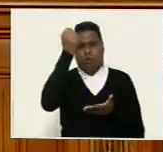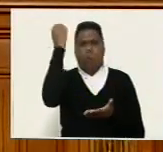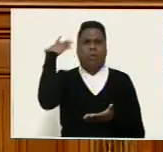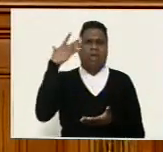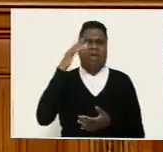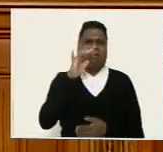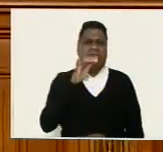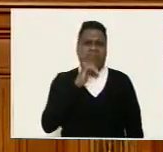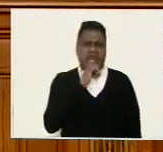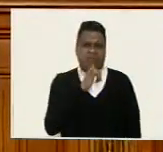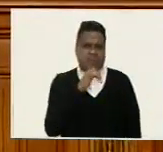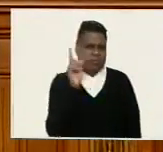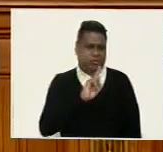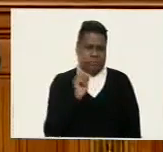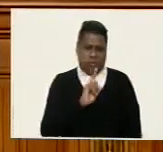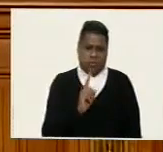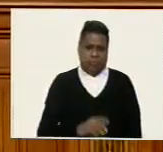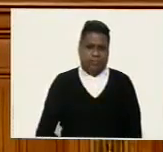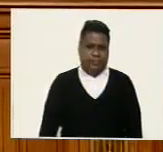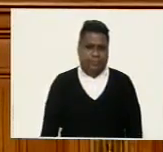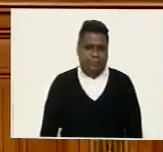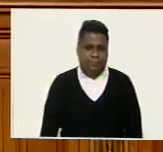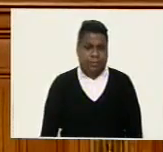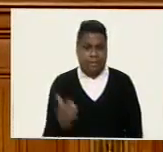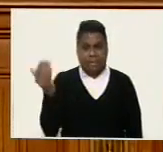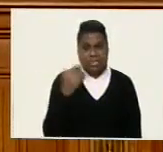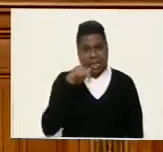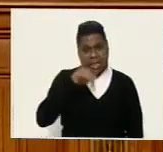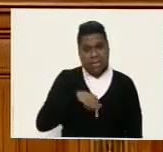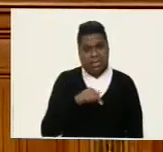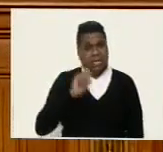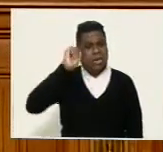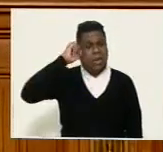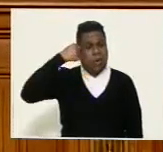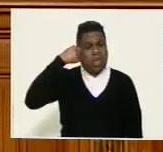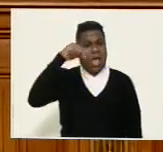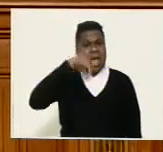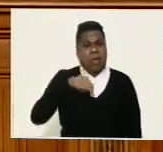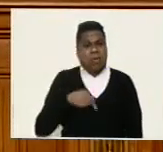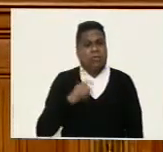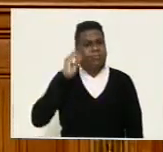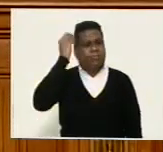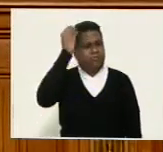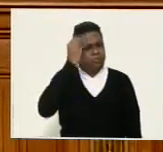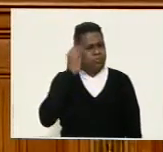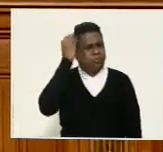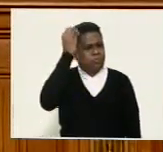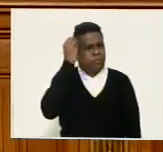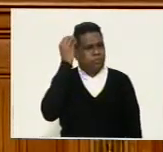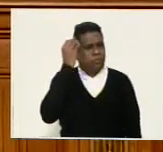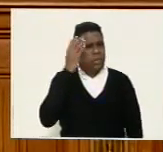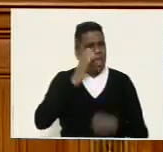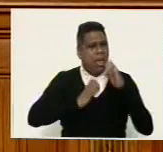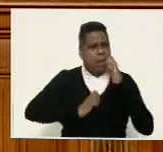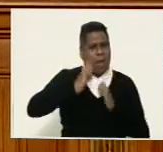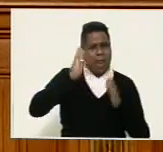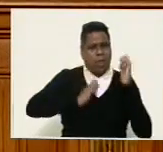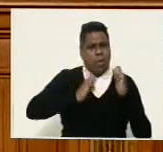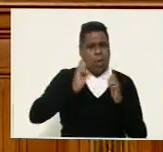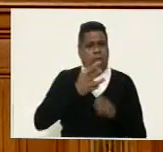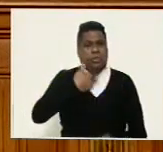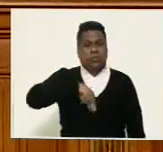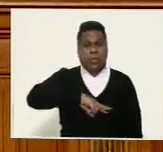es eso. Venir aquí y recordar, rememorar, revalorizar